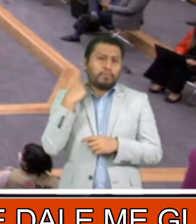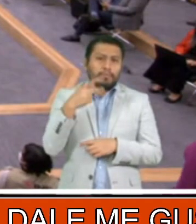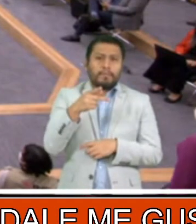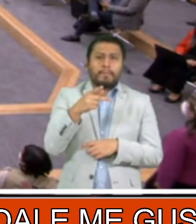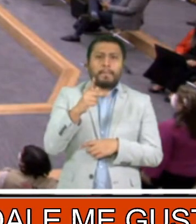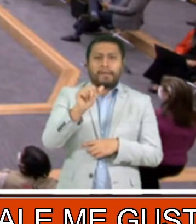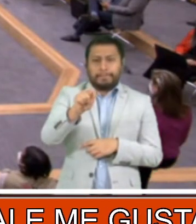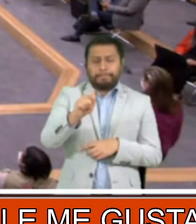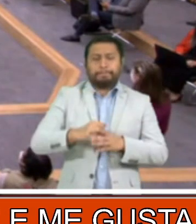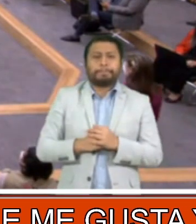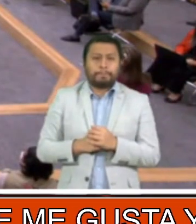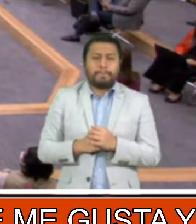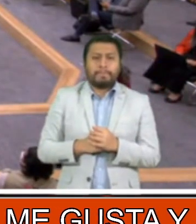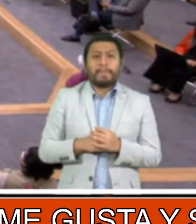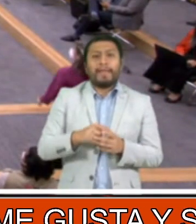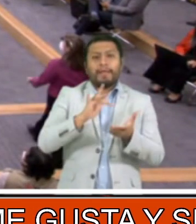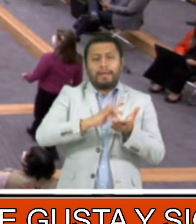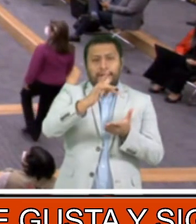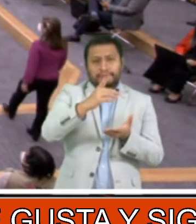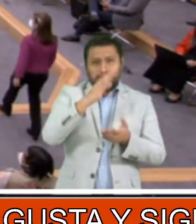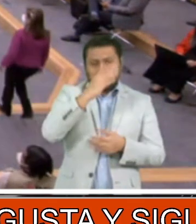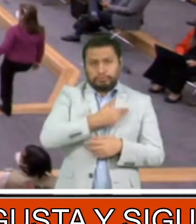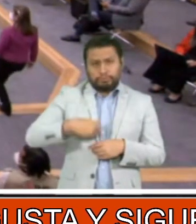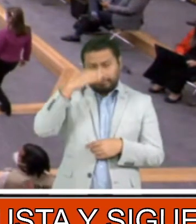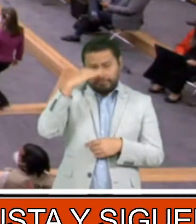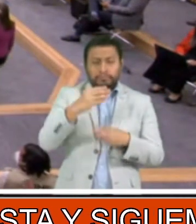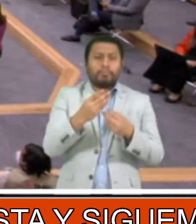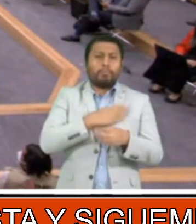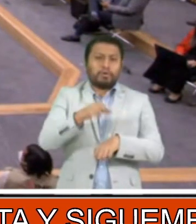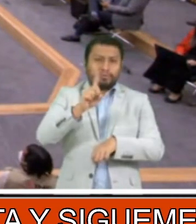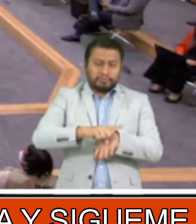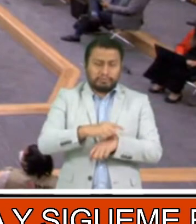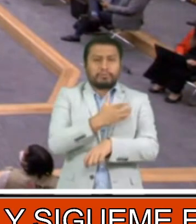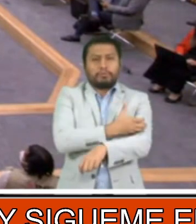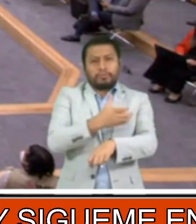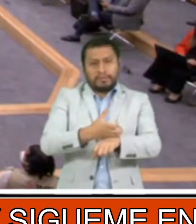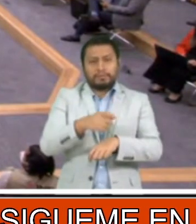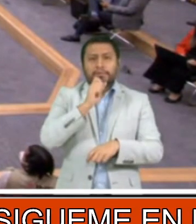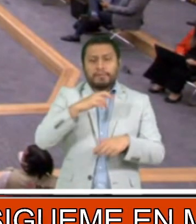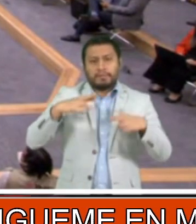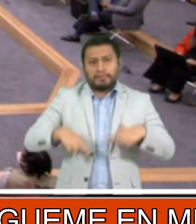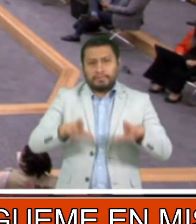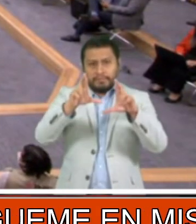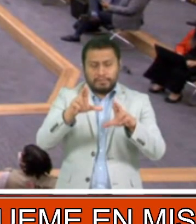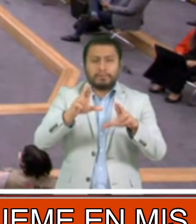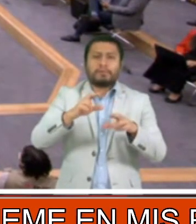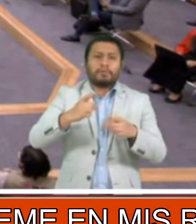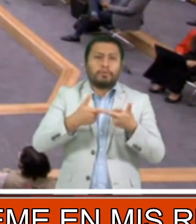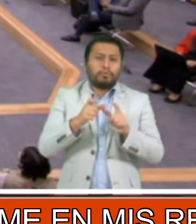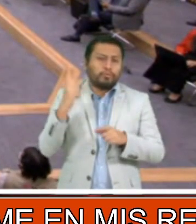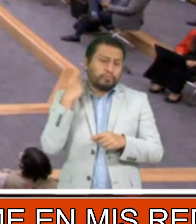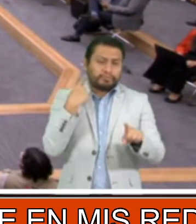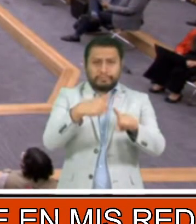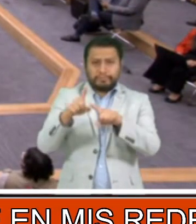presidente. Buenos días, señoras y señores consejeros electorales, compañeros representantes de los partidos políticos nacionales,